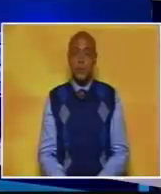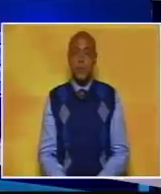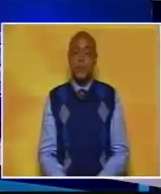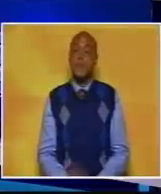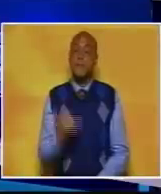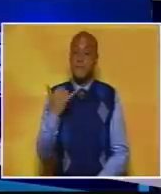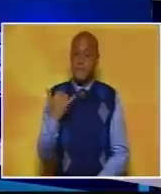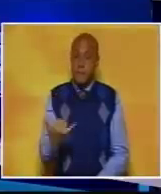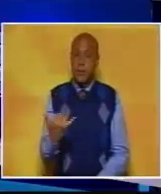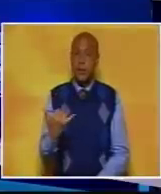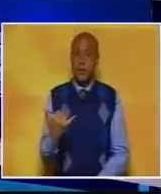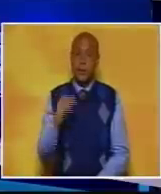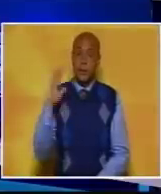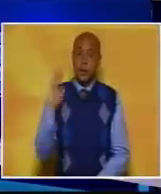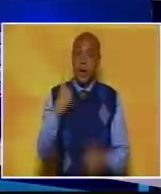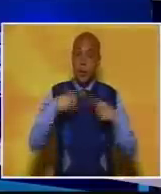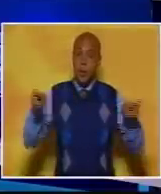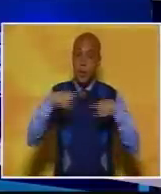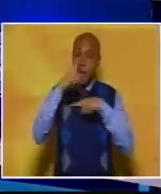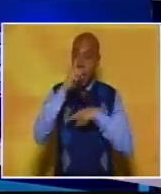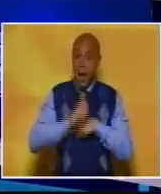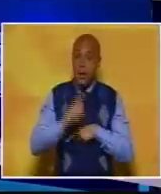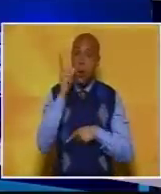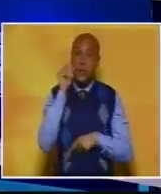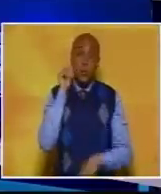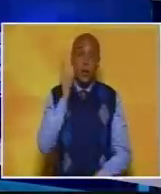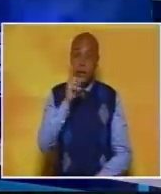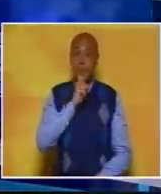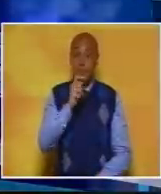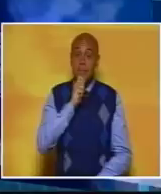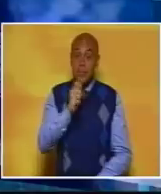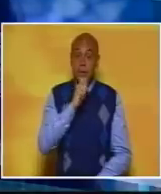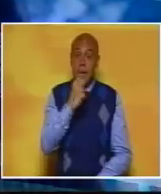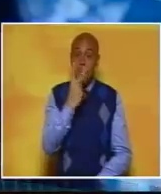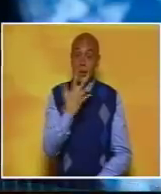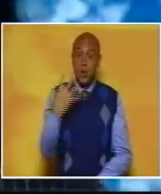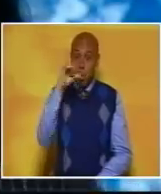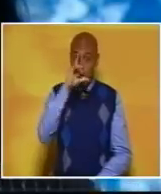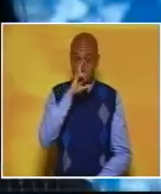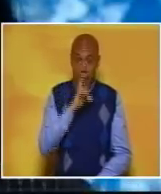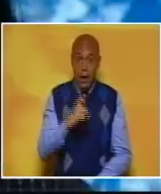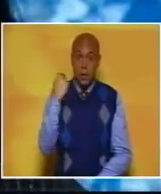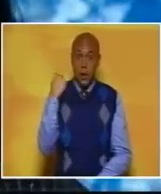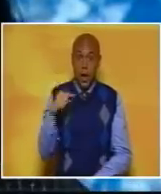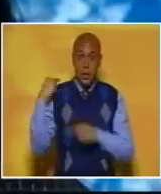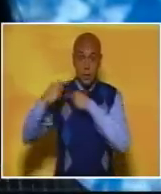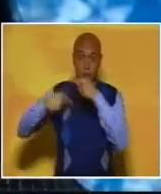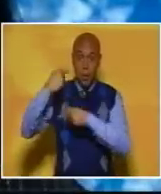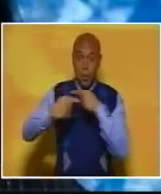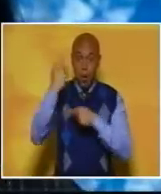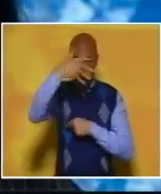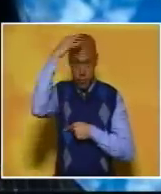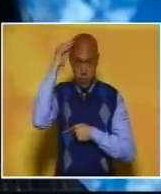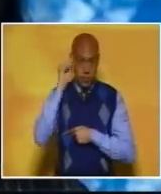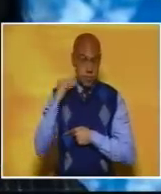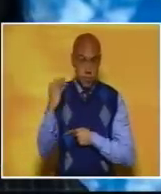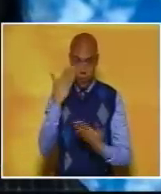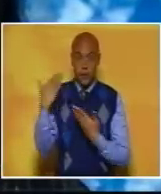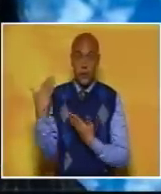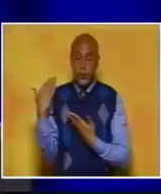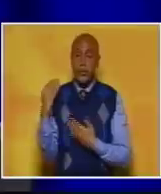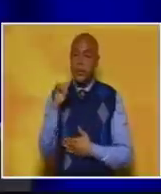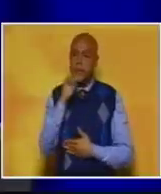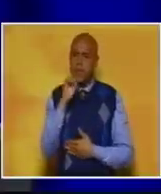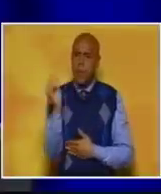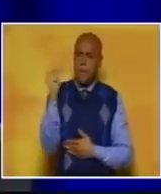Amigos, en breve, aniversario. Artistas celebran 25 años del legado de Selena Quintanilla. Los